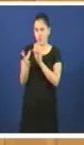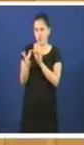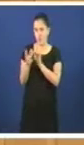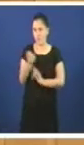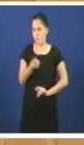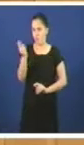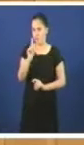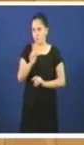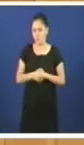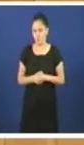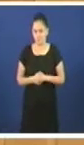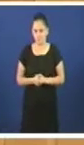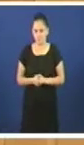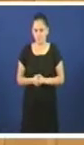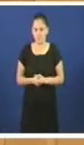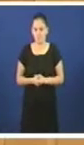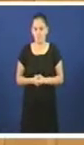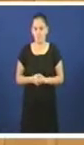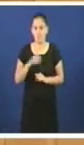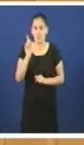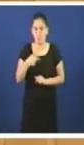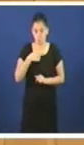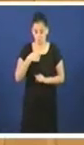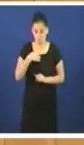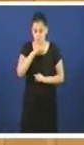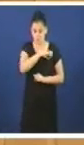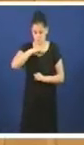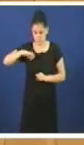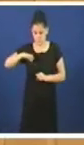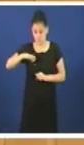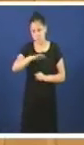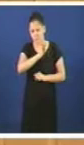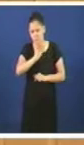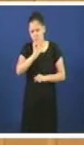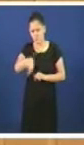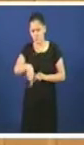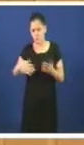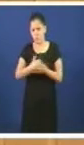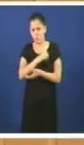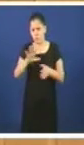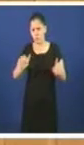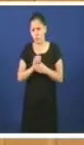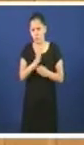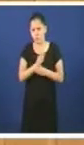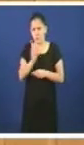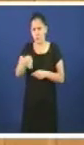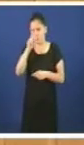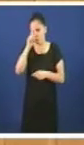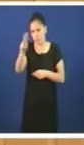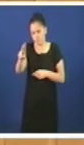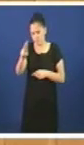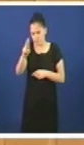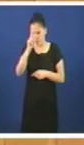y miren en particularmente todo partido popular por supuesto que respetamos de manera